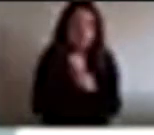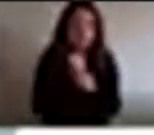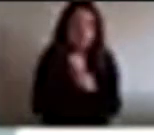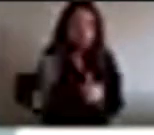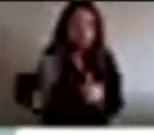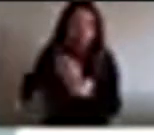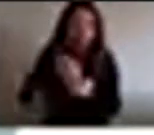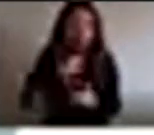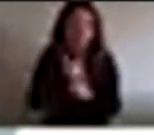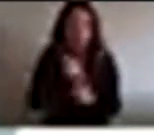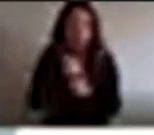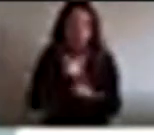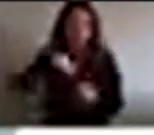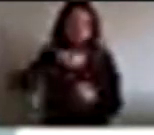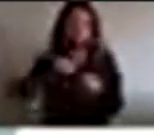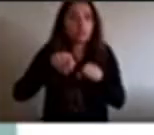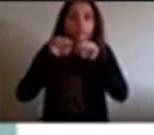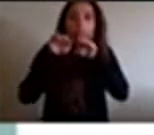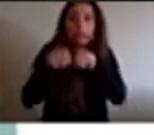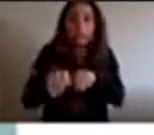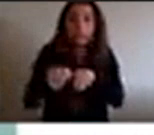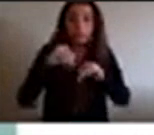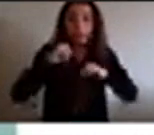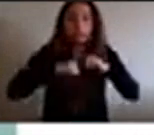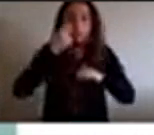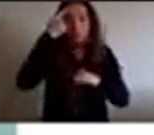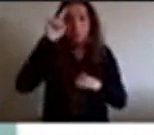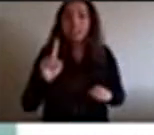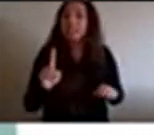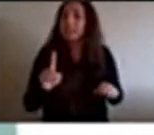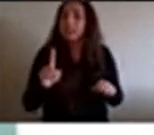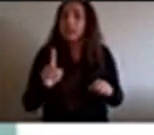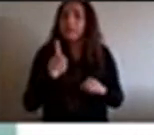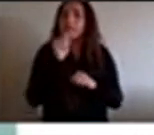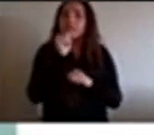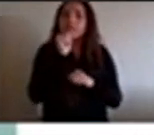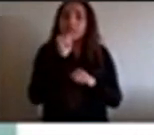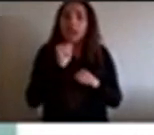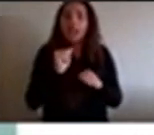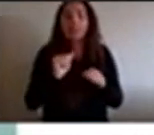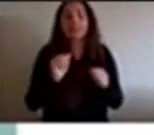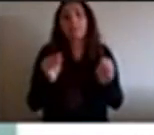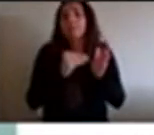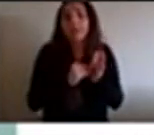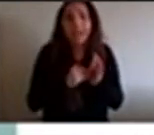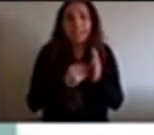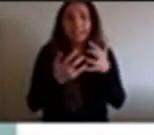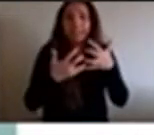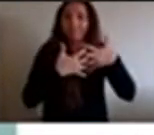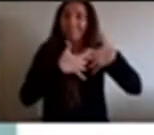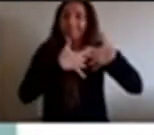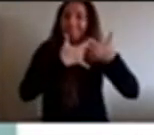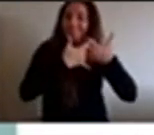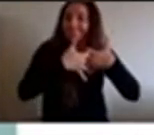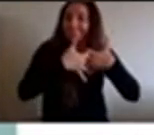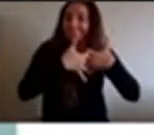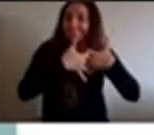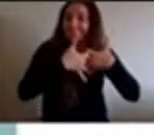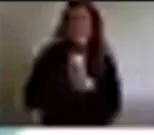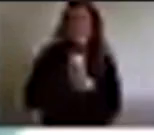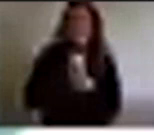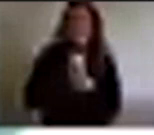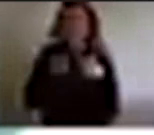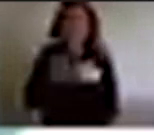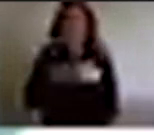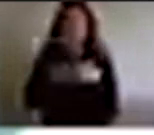hemos ido apoyando a las empresas, pero aún así falta un poquito esto de articular, esto de trabajo en equipo, esto de